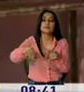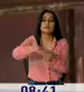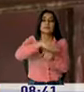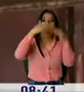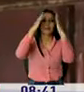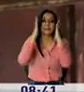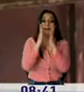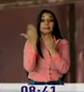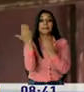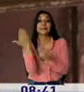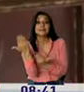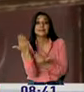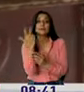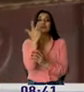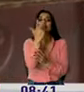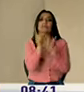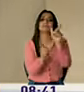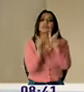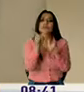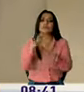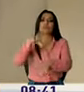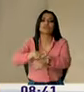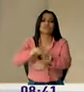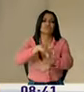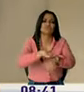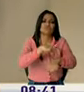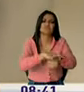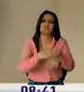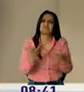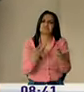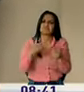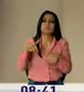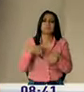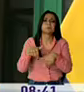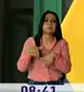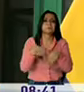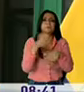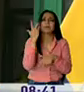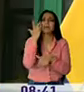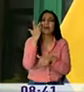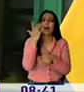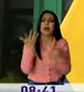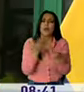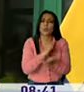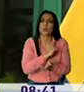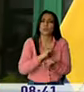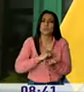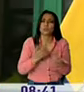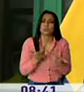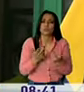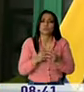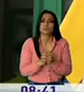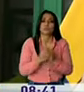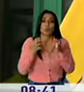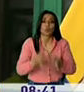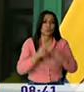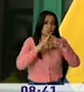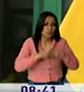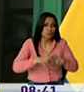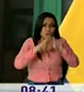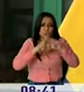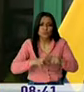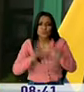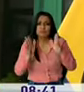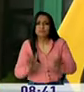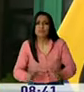aprehendió a 3 ciudadanos que actuaban de manera sospechosa. Al momento del registro se ha procedido